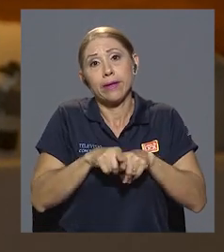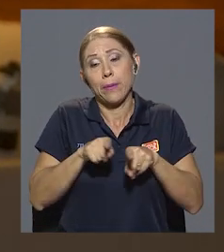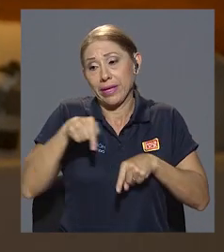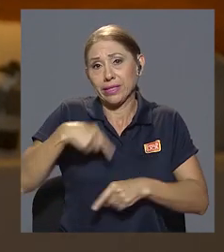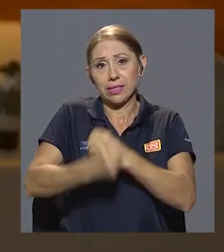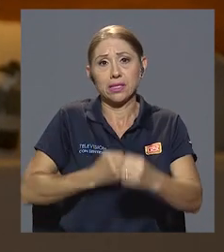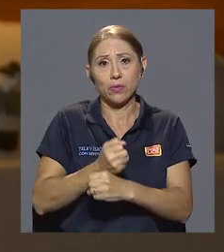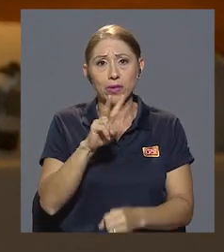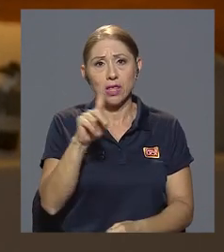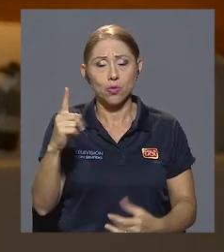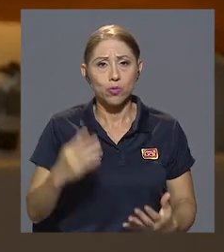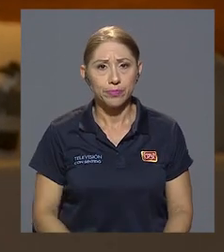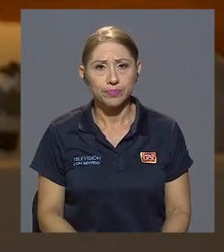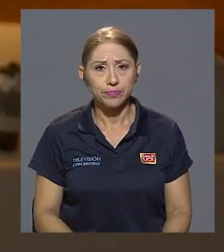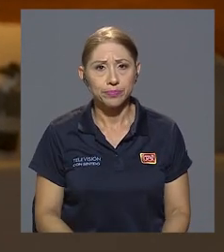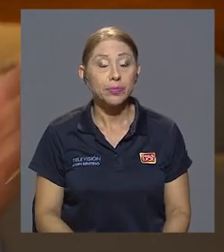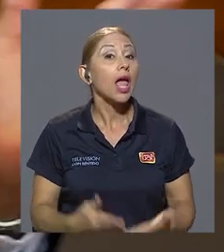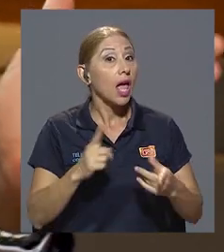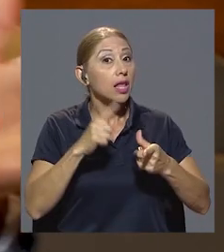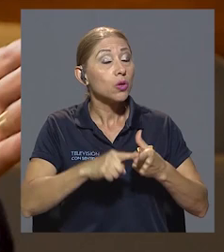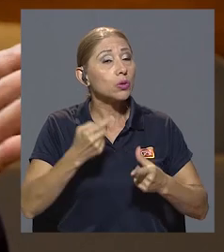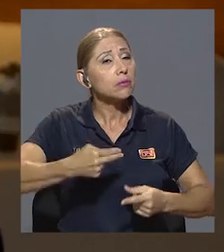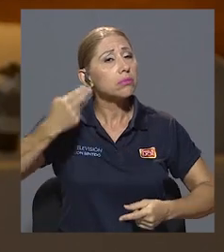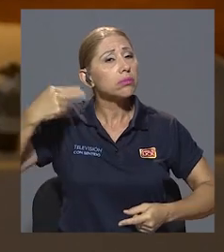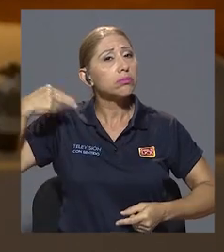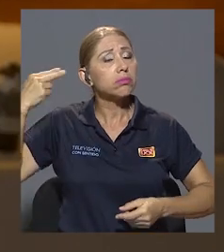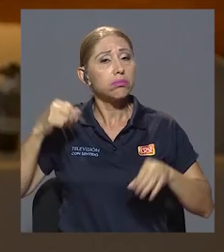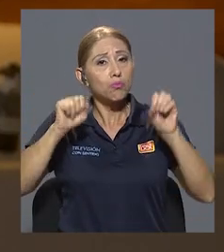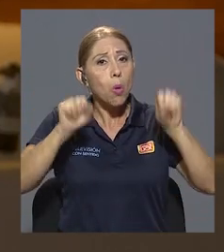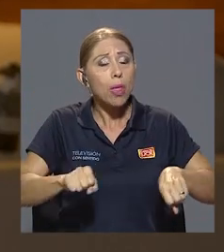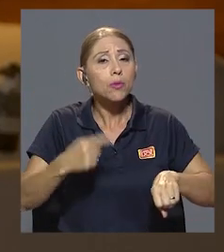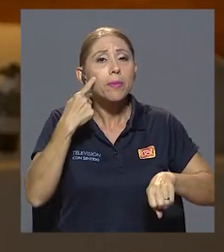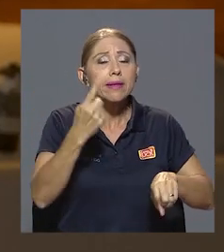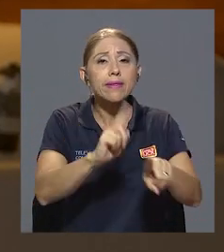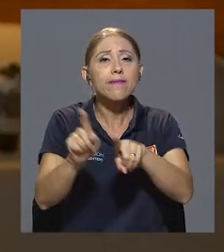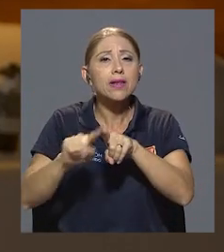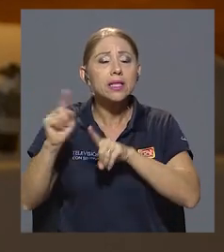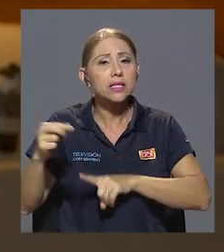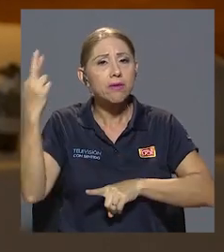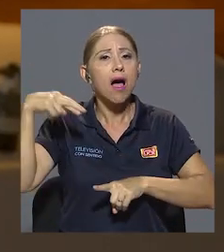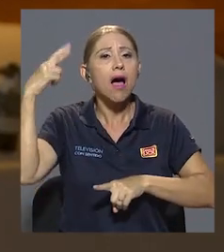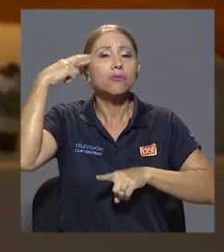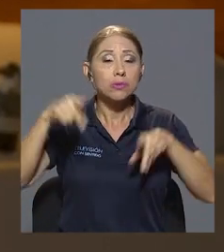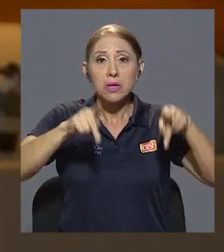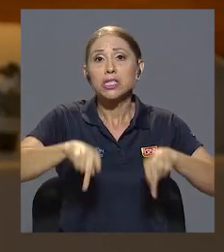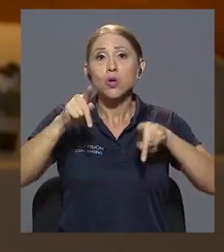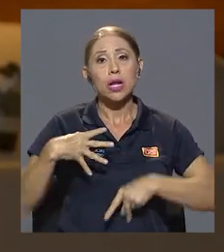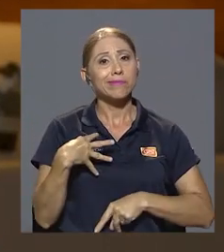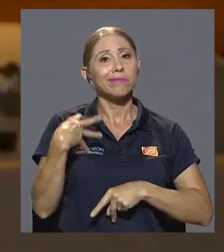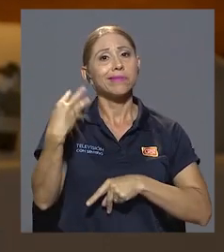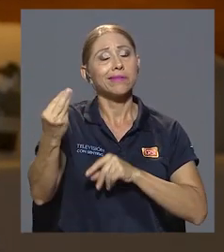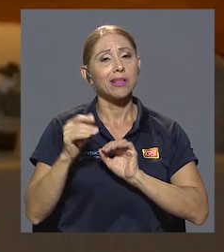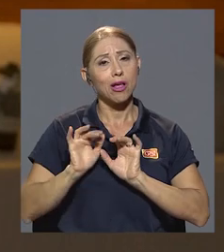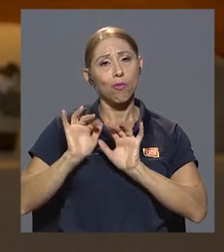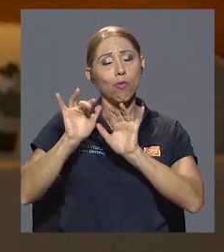en lo que llevamos de este siglo 21 a lo largo la historia entonces podemos ver diferentes causas de esas migraciones e